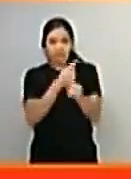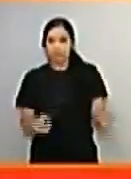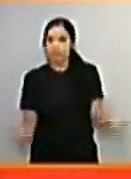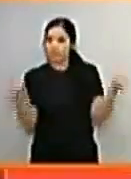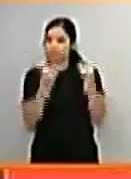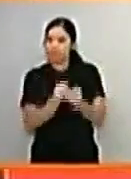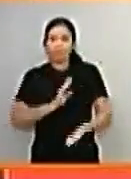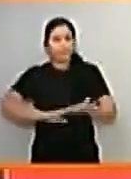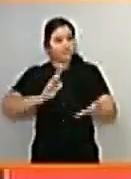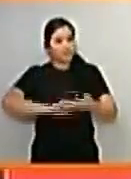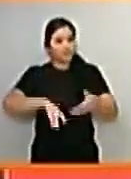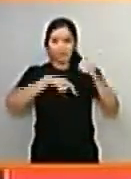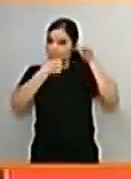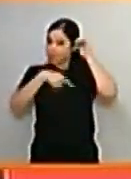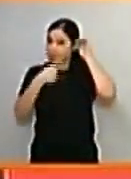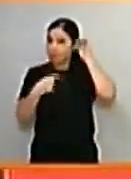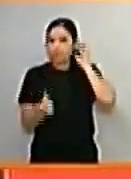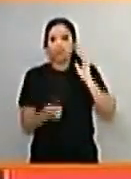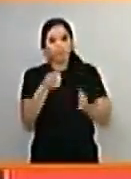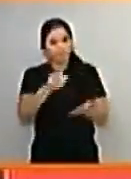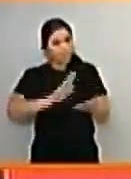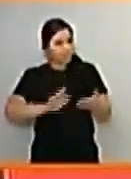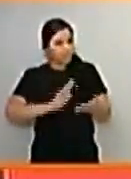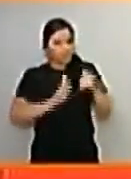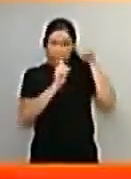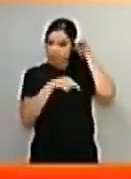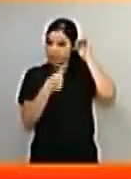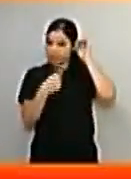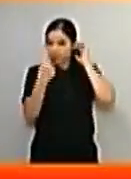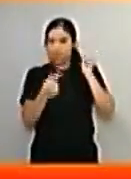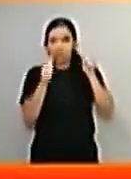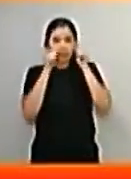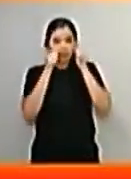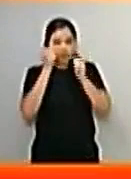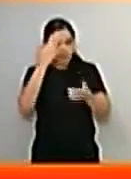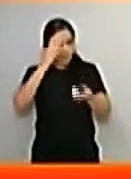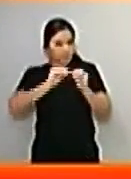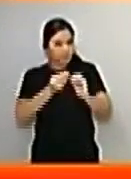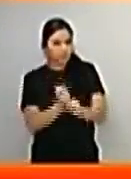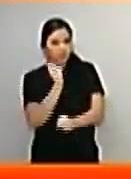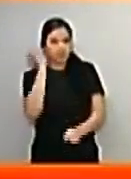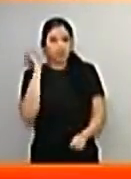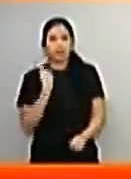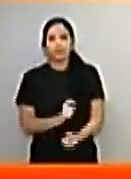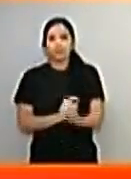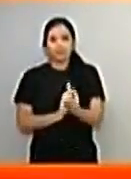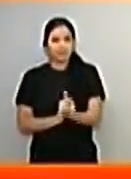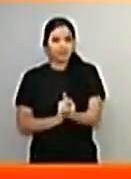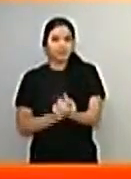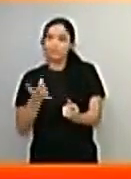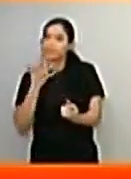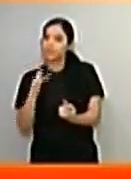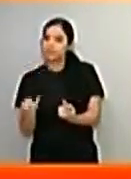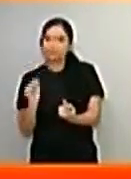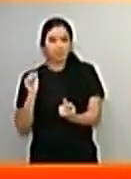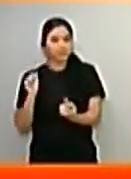que invertiste para la diaria. Pero si te invertiste para más uno, atentos porque conoceremos el número favorecido. Suerte.